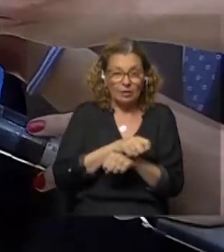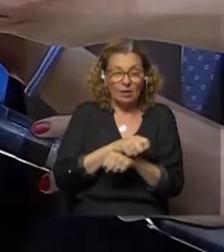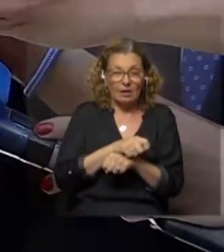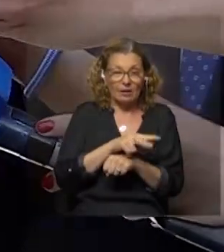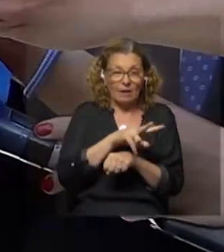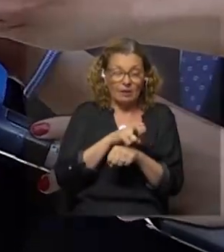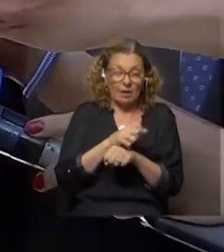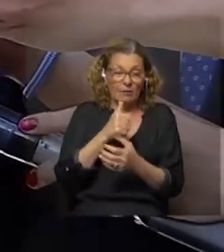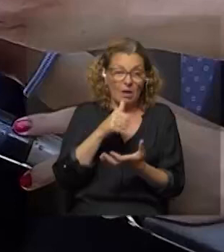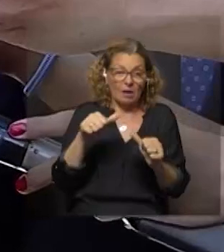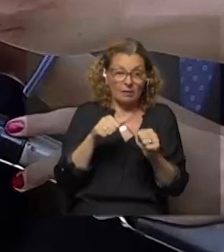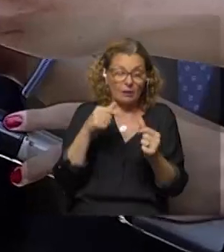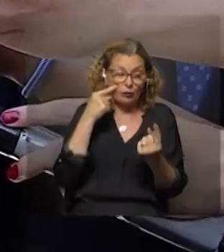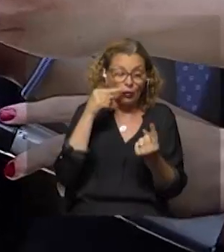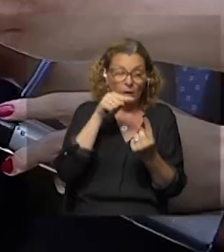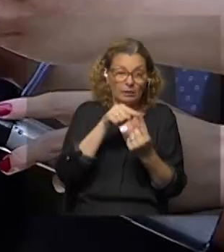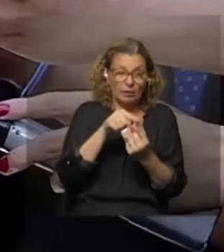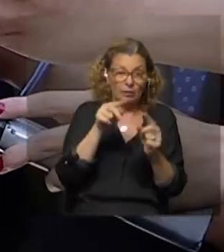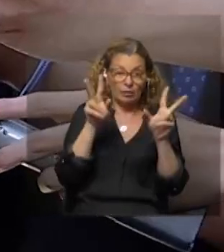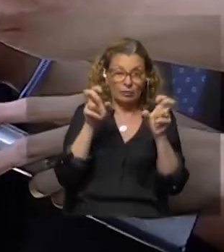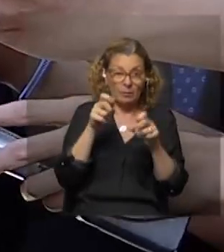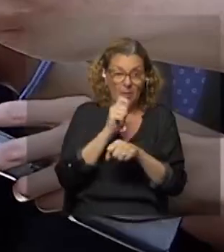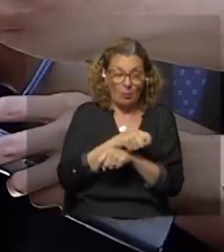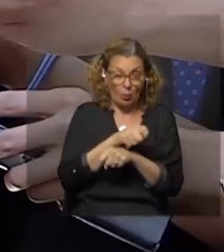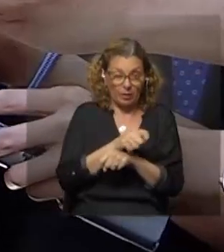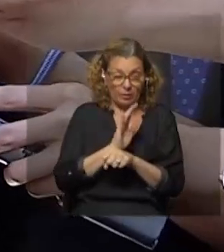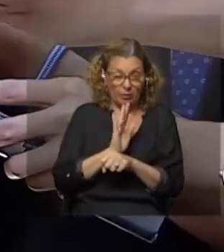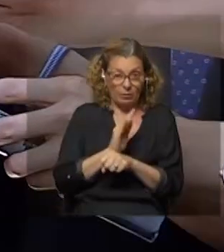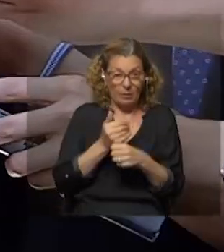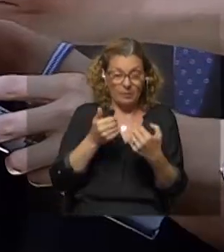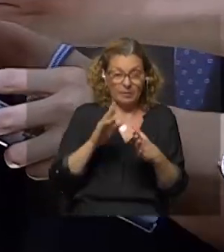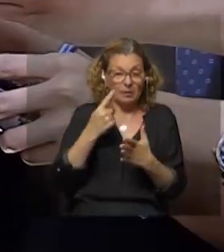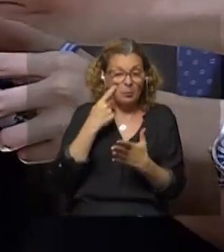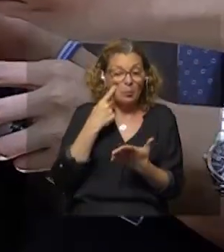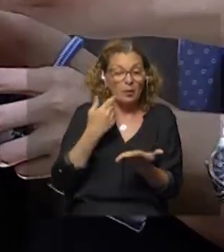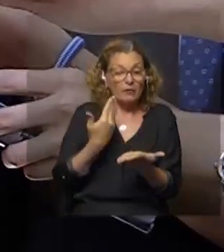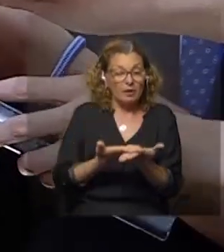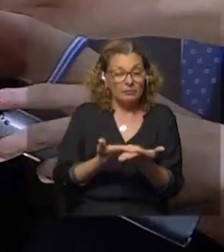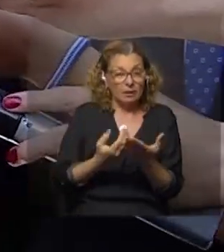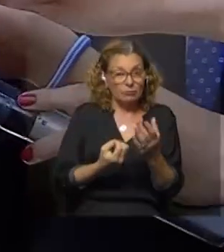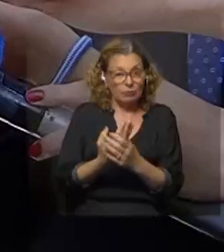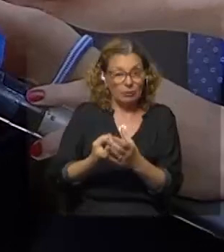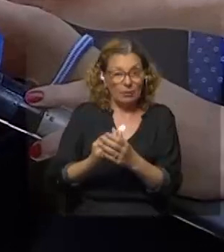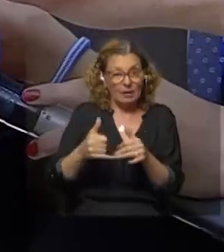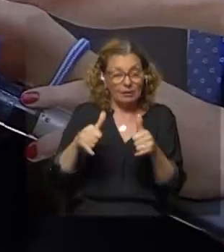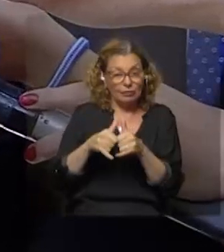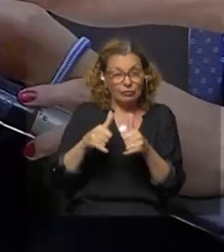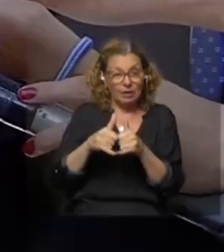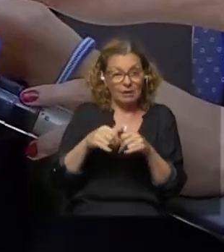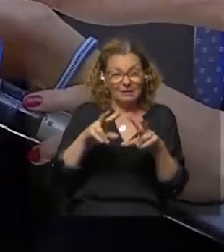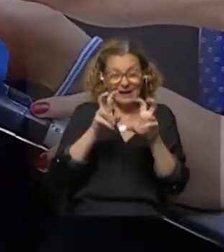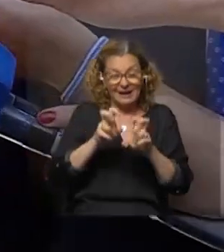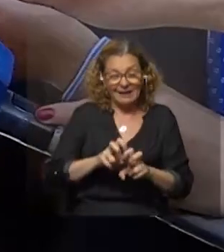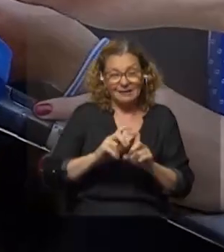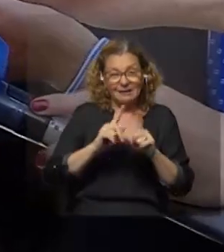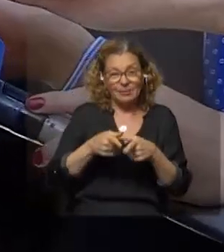la la fiscalía focalizando en los temas penales a partir de la evidencia que que vaya surgiendo de los chats del Análisis